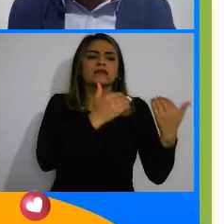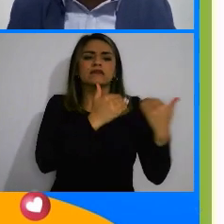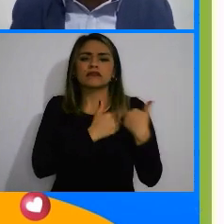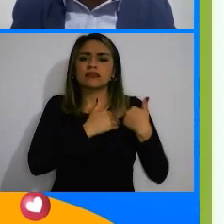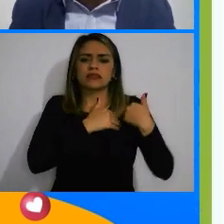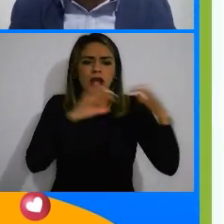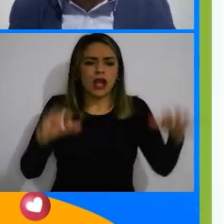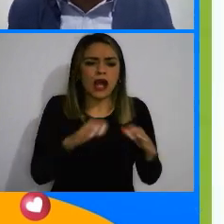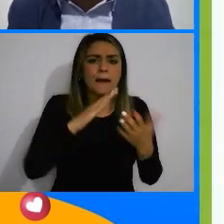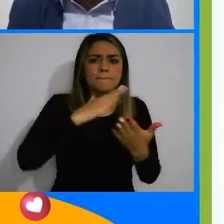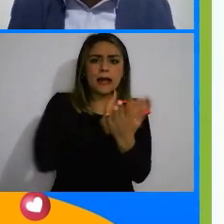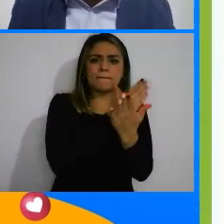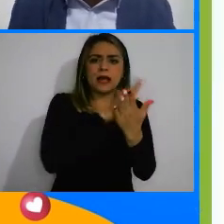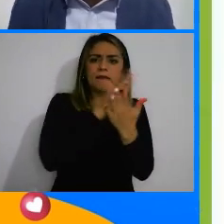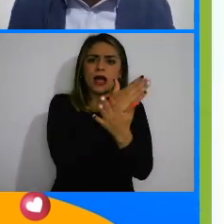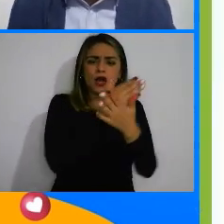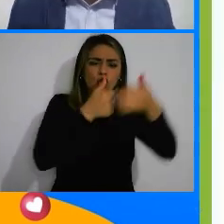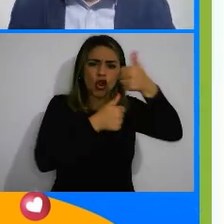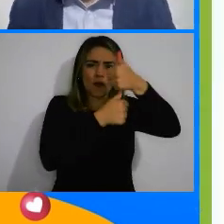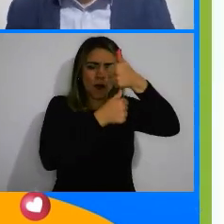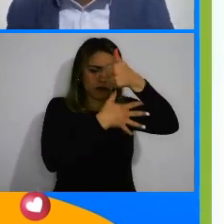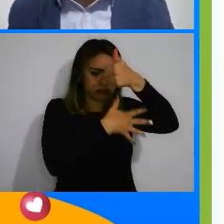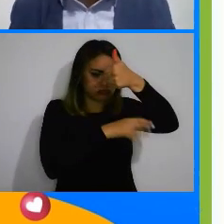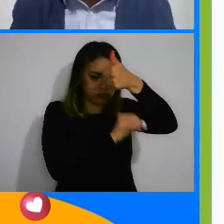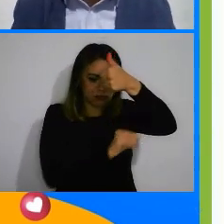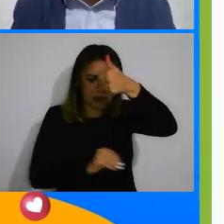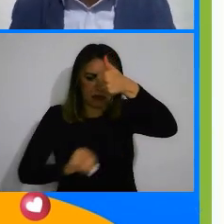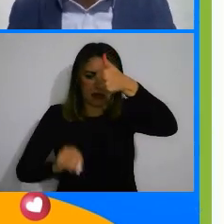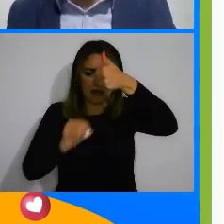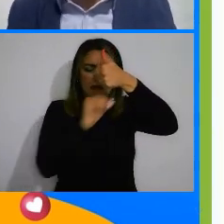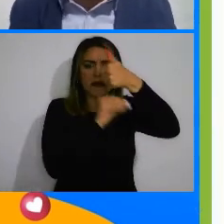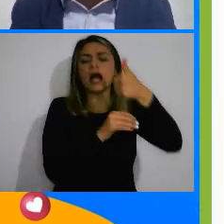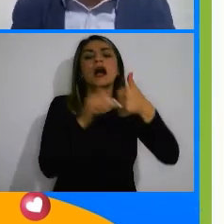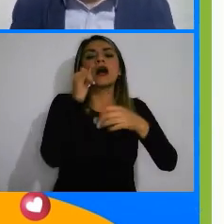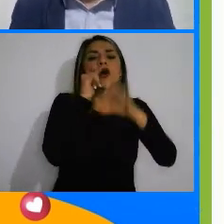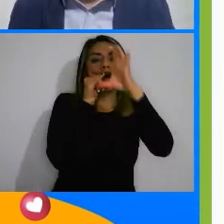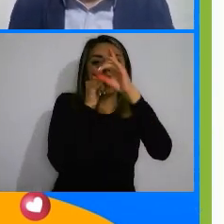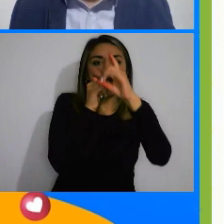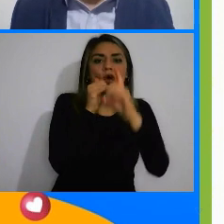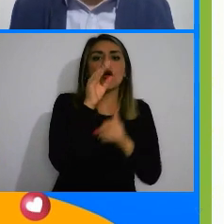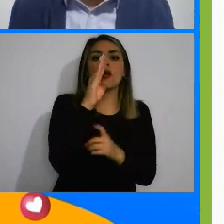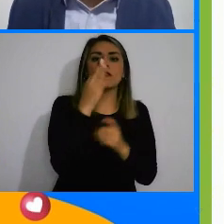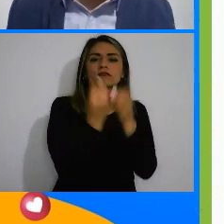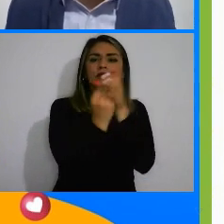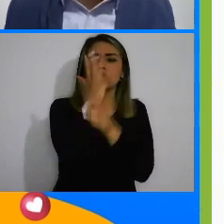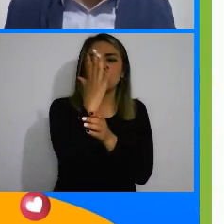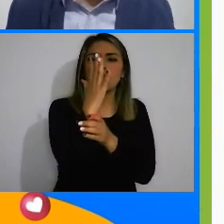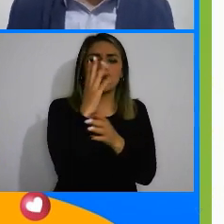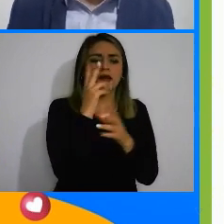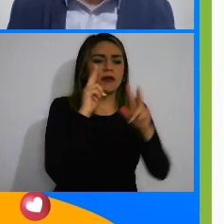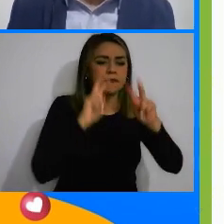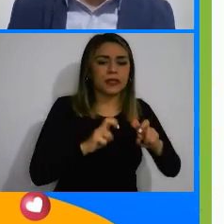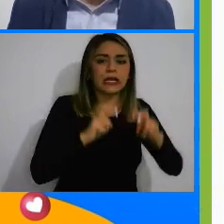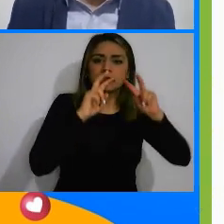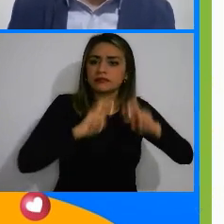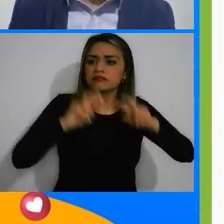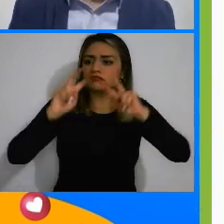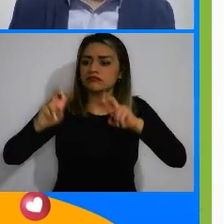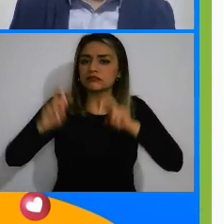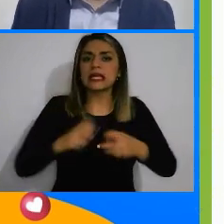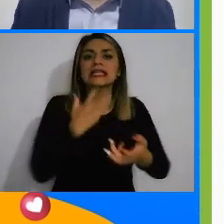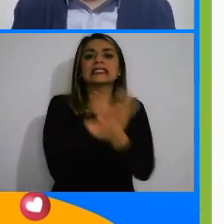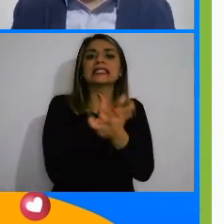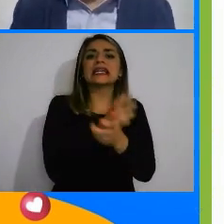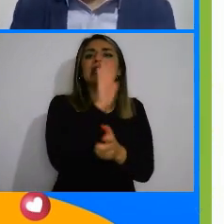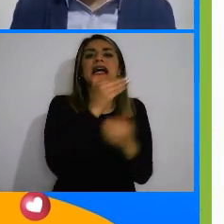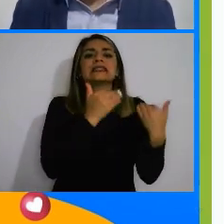esta división, la taxonomía, ¿sí? La zoología, la botánica en caso de los vegetales, ¿sí? Son los que se encargan, las ciencias que se